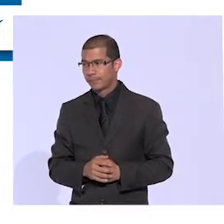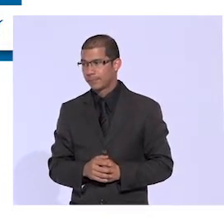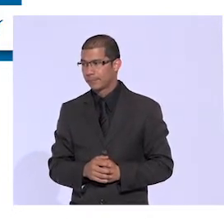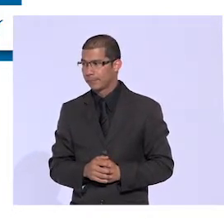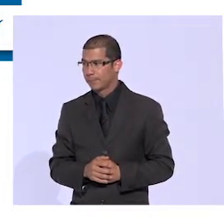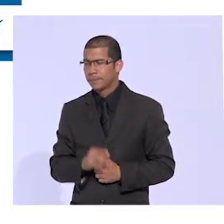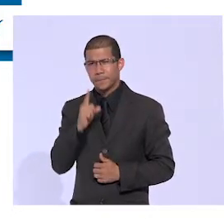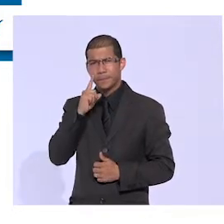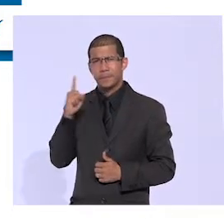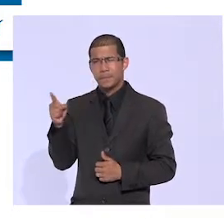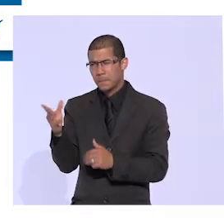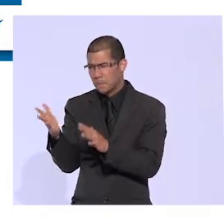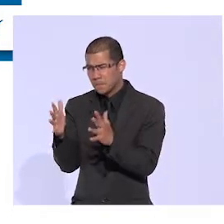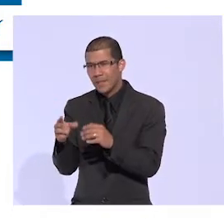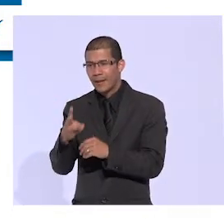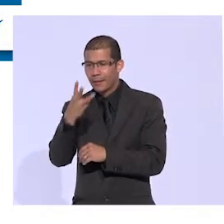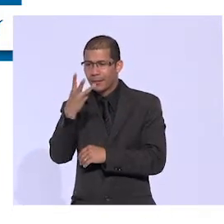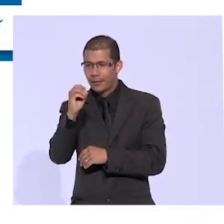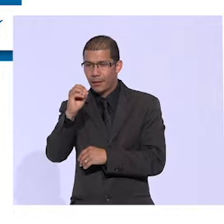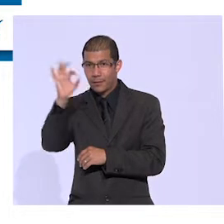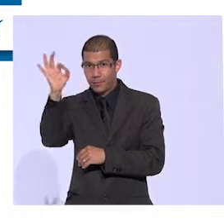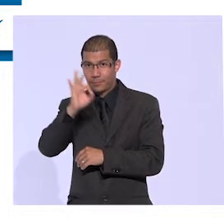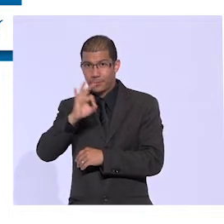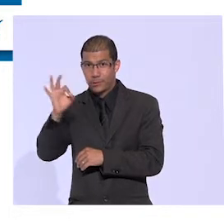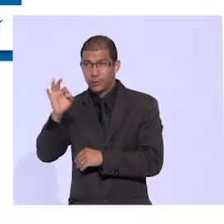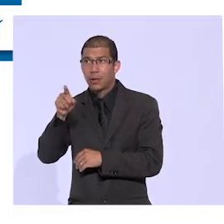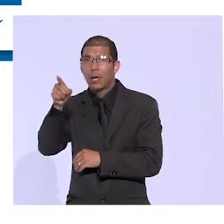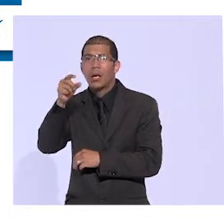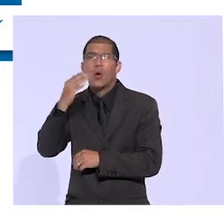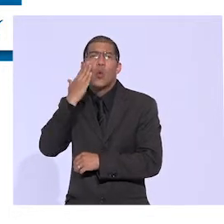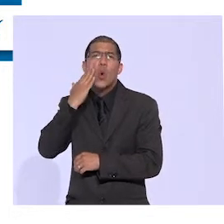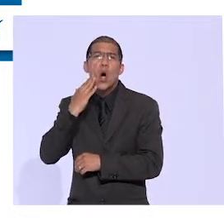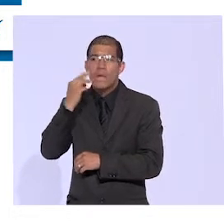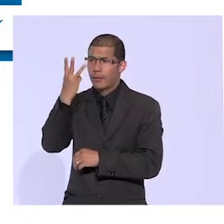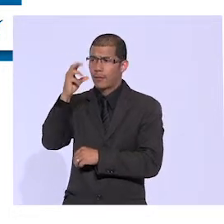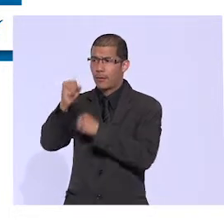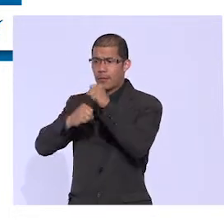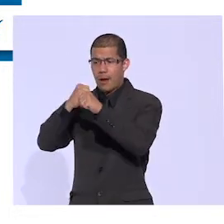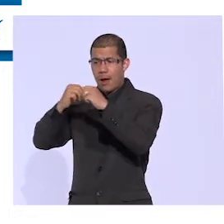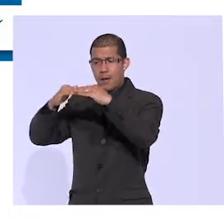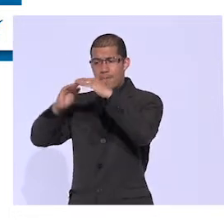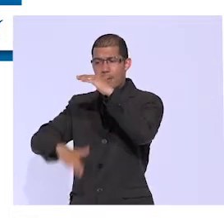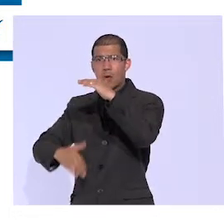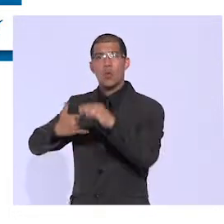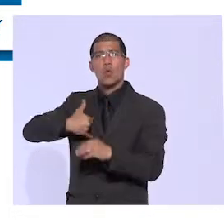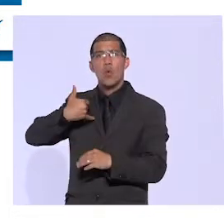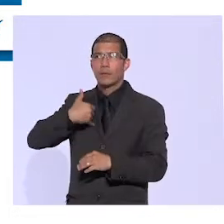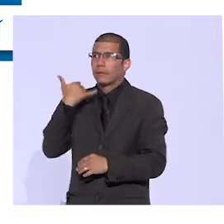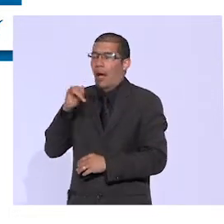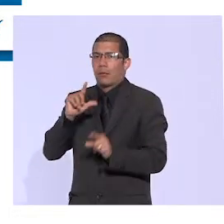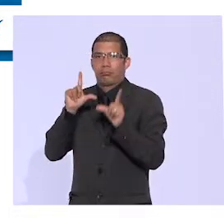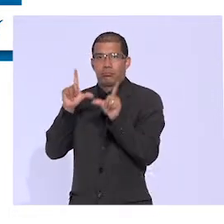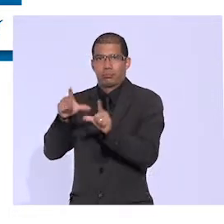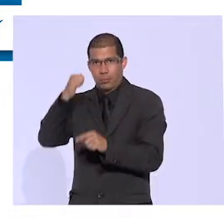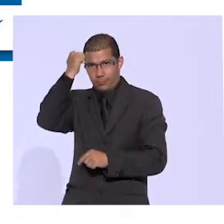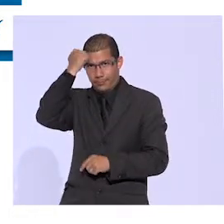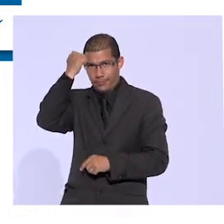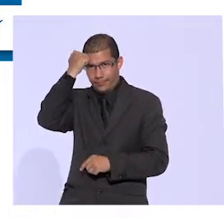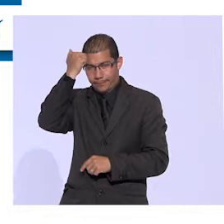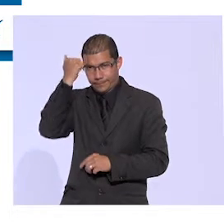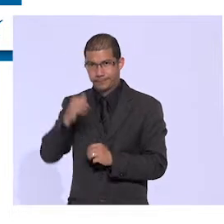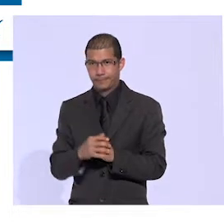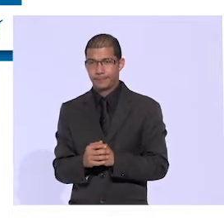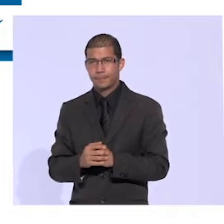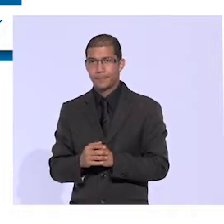30% del profesorado tiene menos de 30 años. Que estoy buscando. Y la edad media es 40